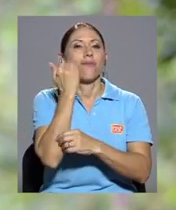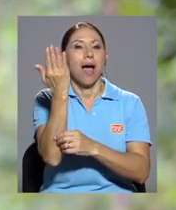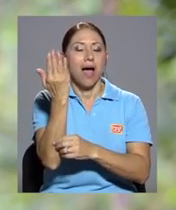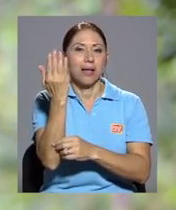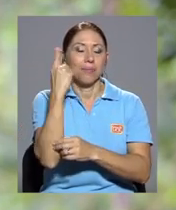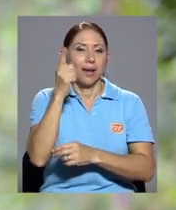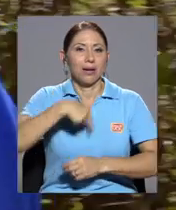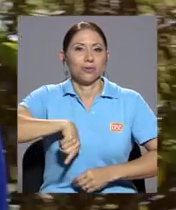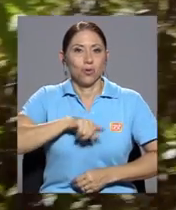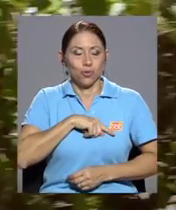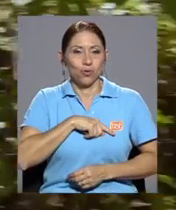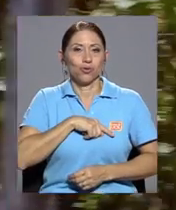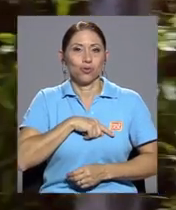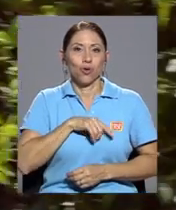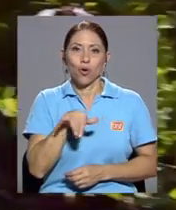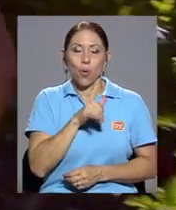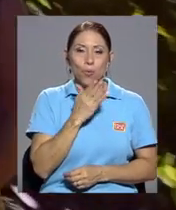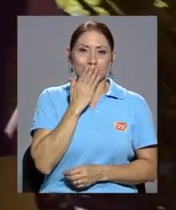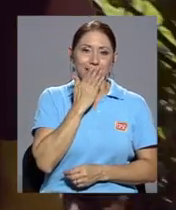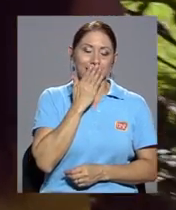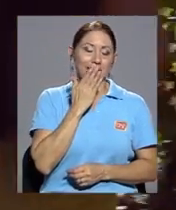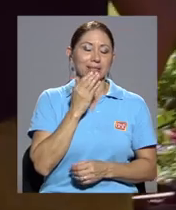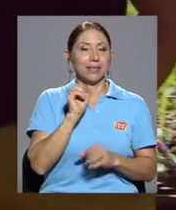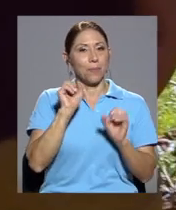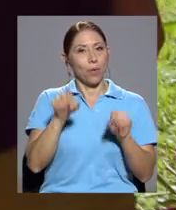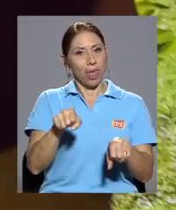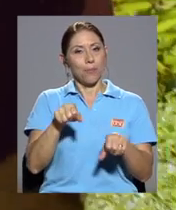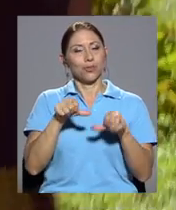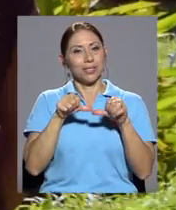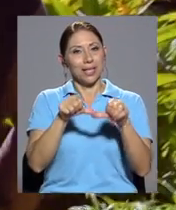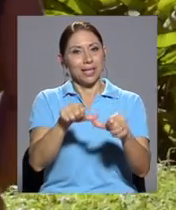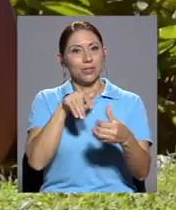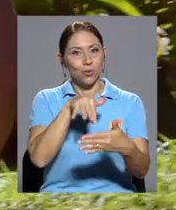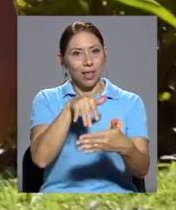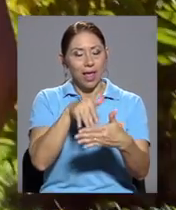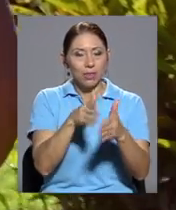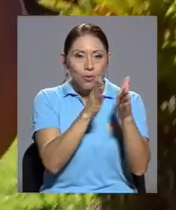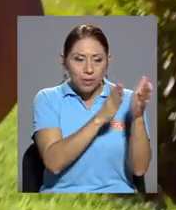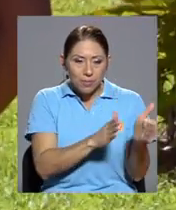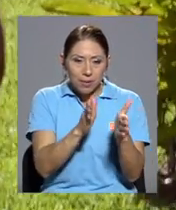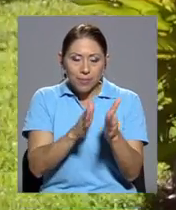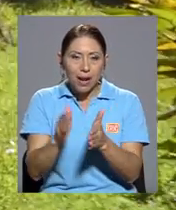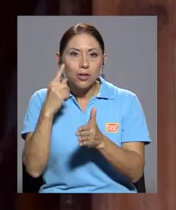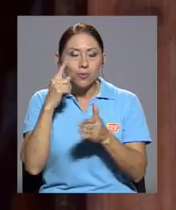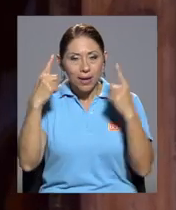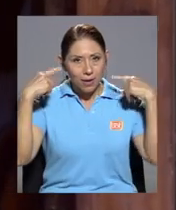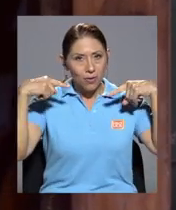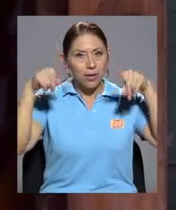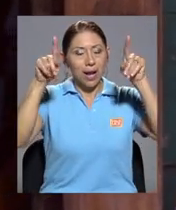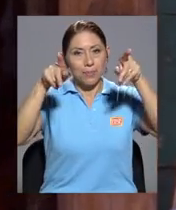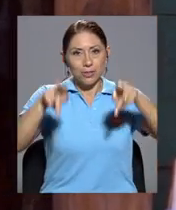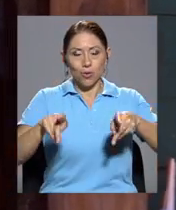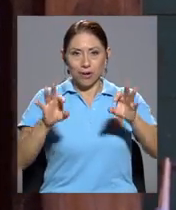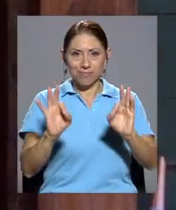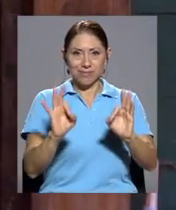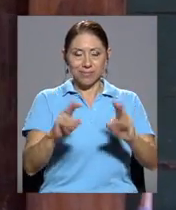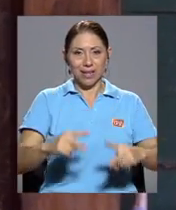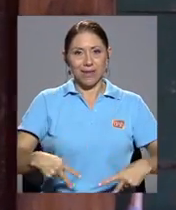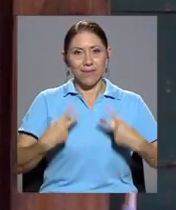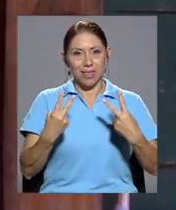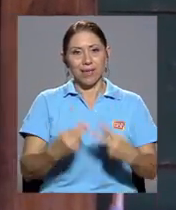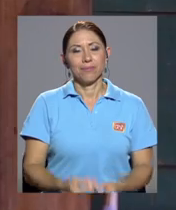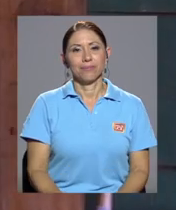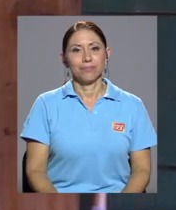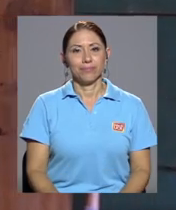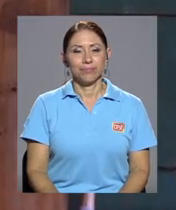de para nosotros como indígenas de poder seguir estudiando y prepararnos para llegar a ser alguien en la vida